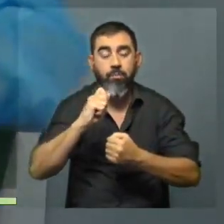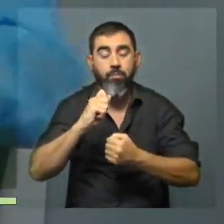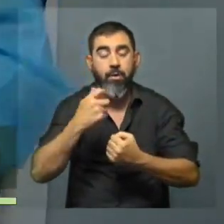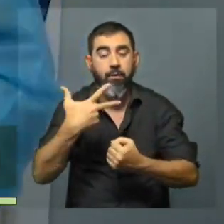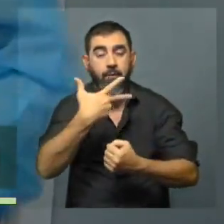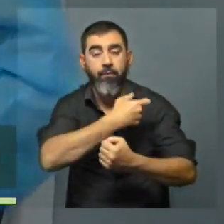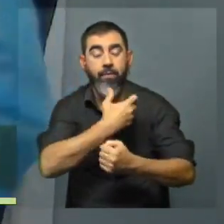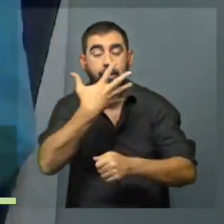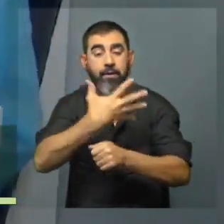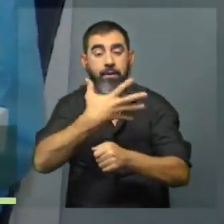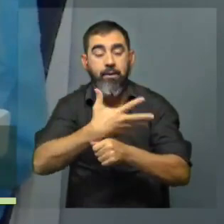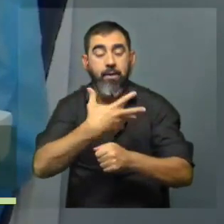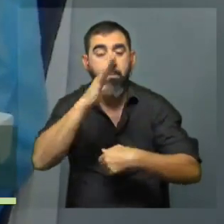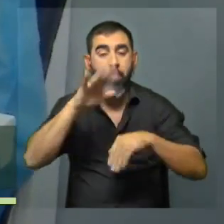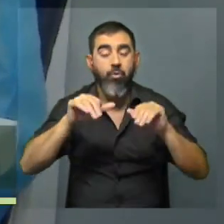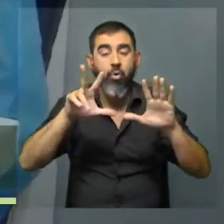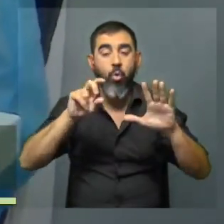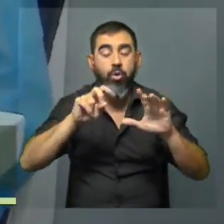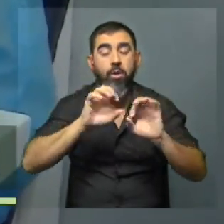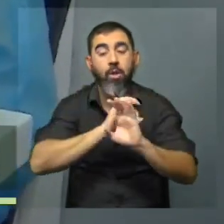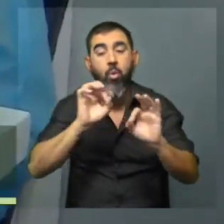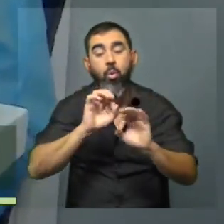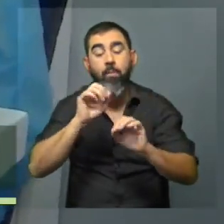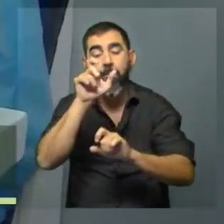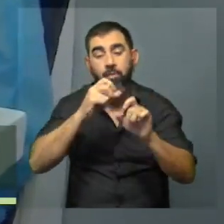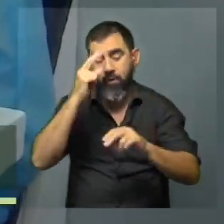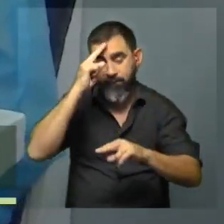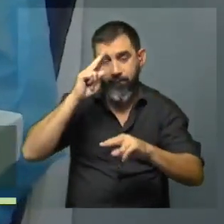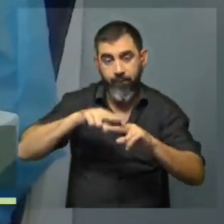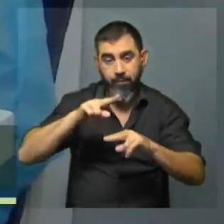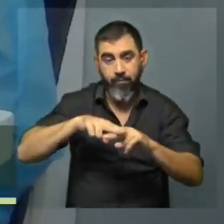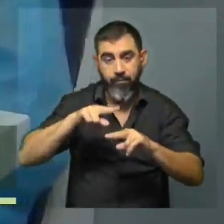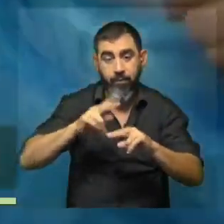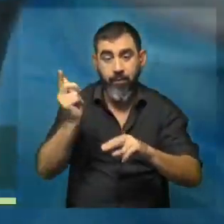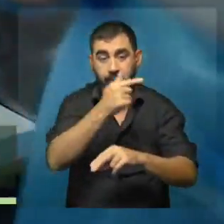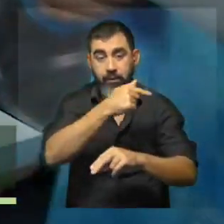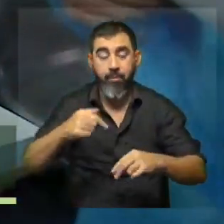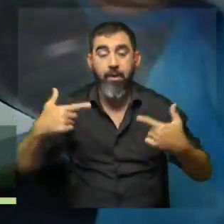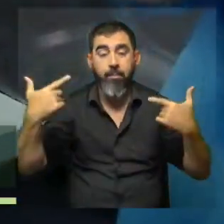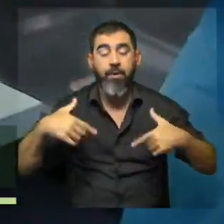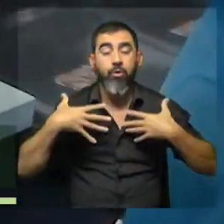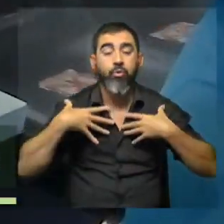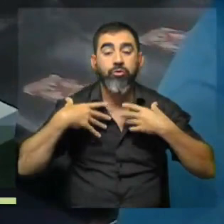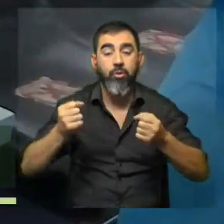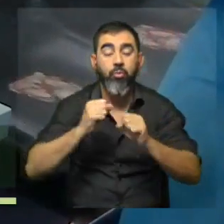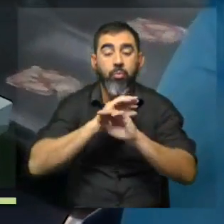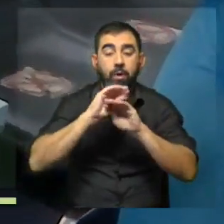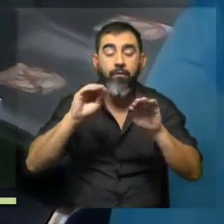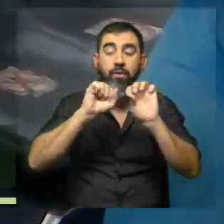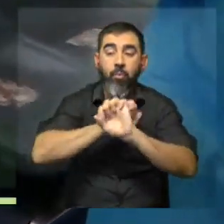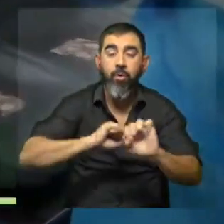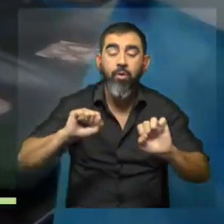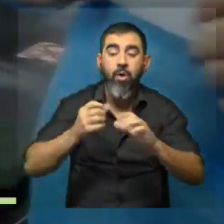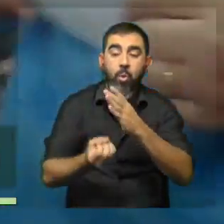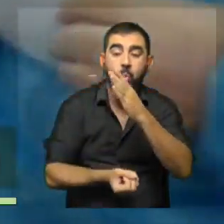con quinta dosis a mayores de 80 y de personas inmunodeprimidas esta semana el Ministerio de salud podría anunciar la inclusión de